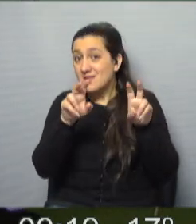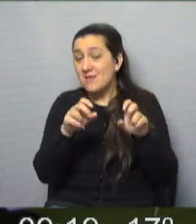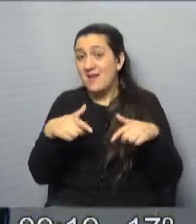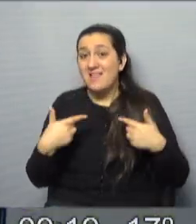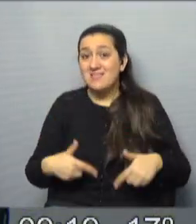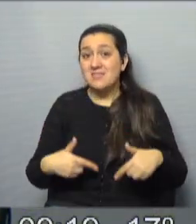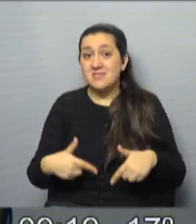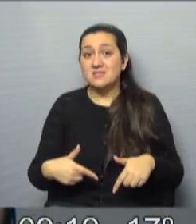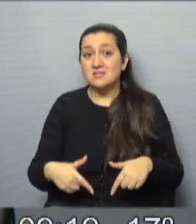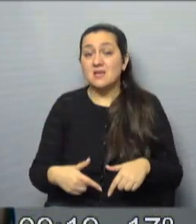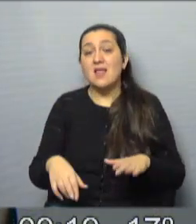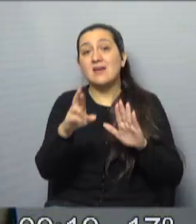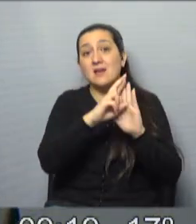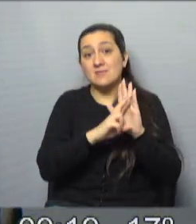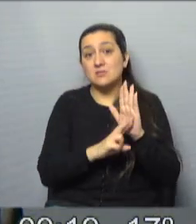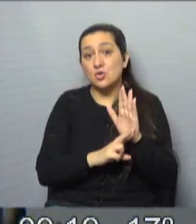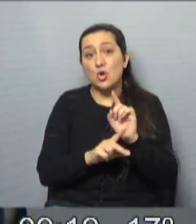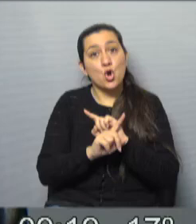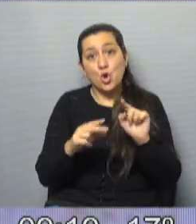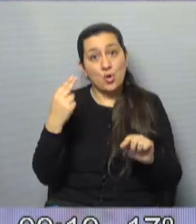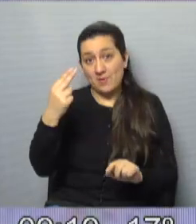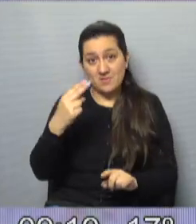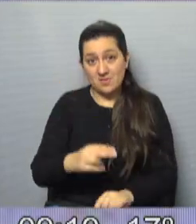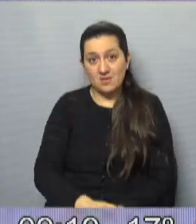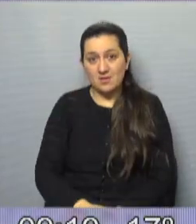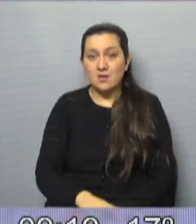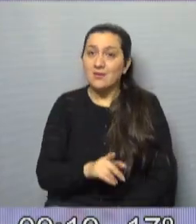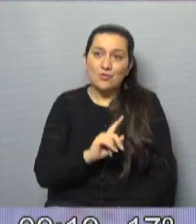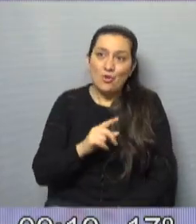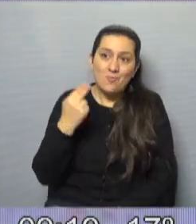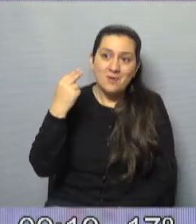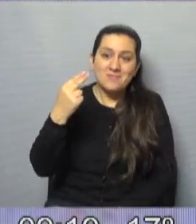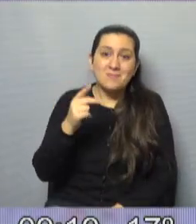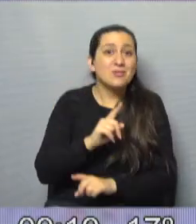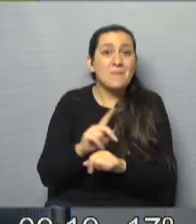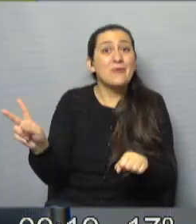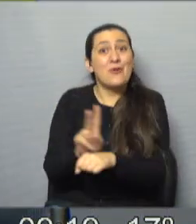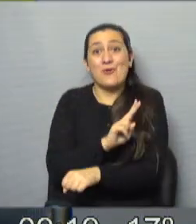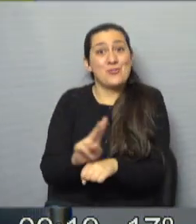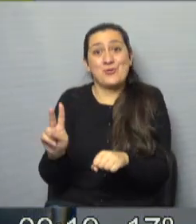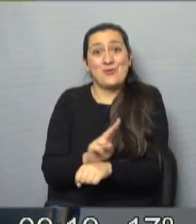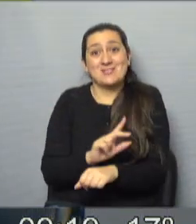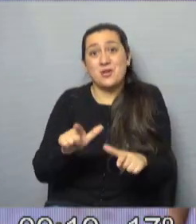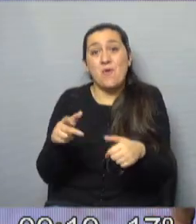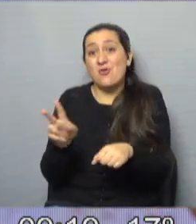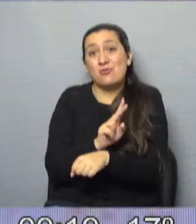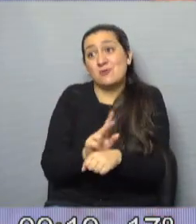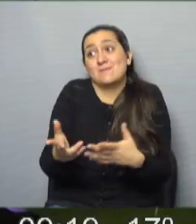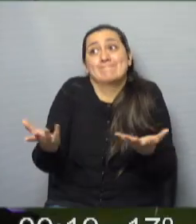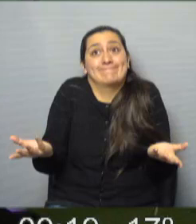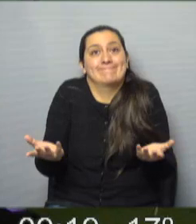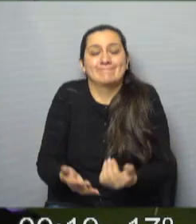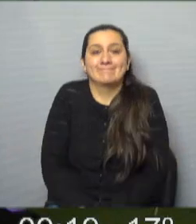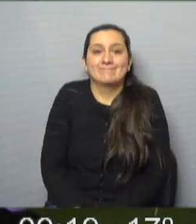Intendencia, o la reglamentación de la Intendencia no lo permite. Claro, no lo permite, pero no lo pero fiscaliza, no lo controla. Por entonces, la vía de los hechos